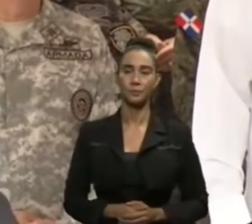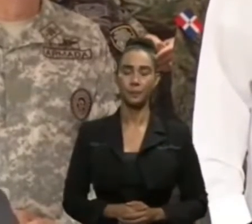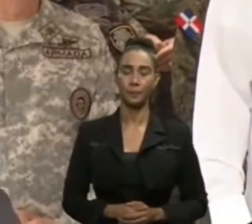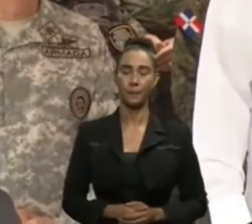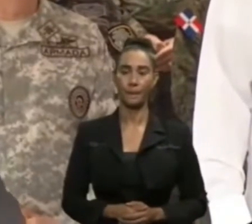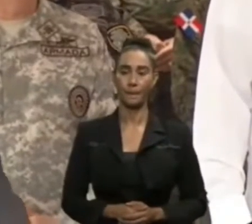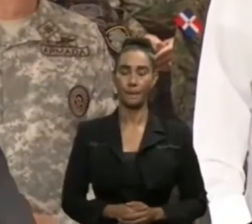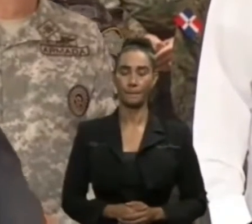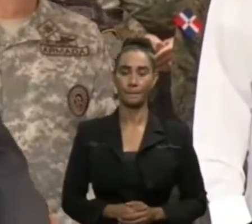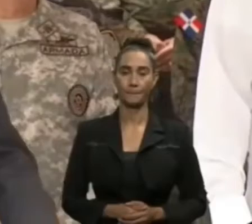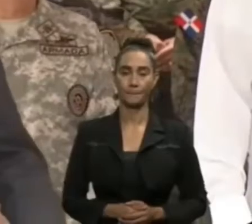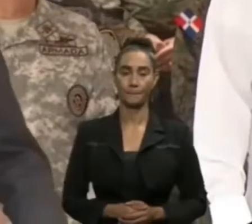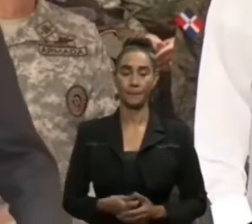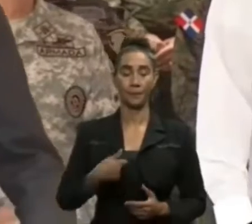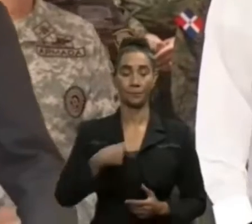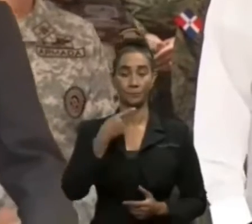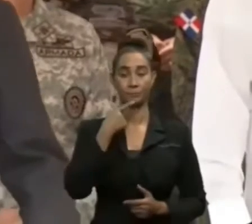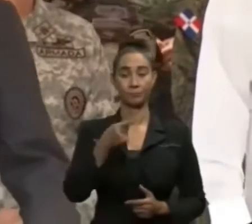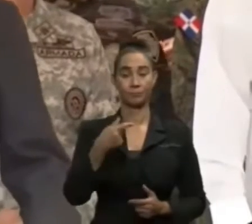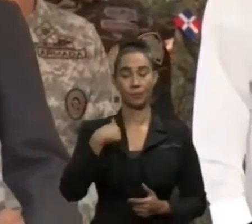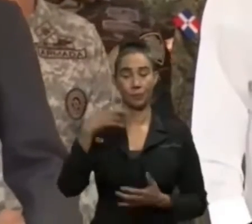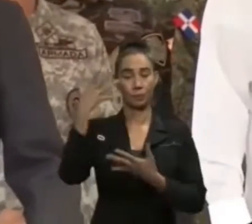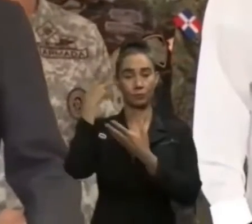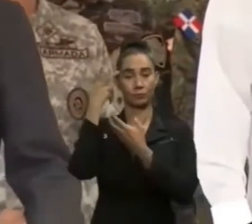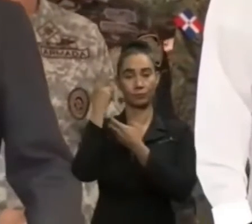Quiero decirle que confío plenamente